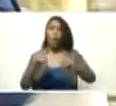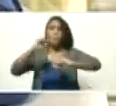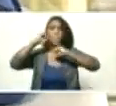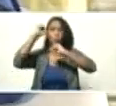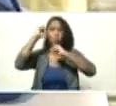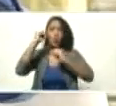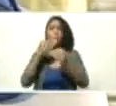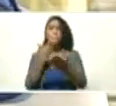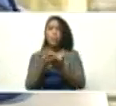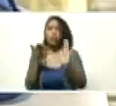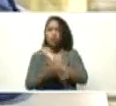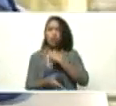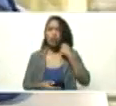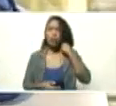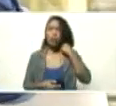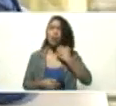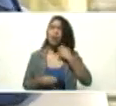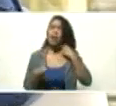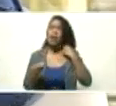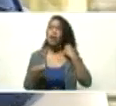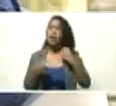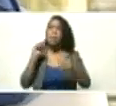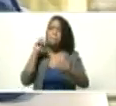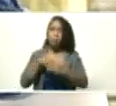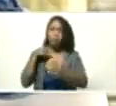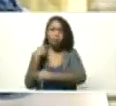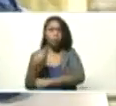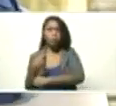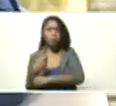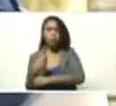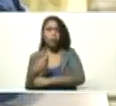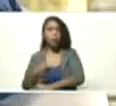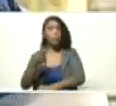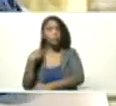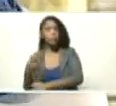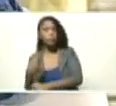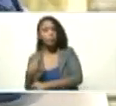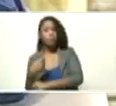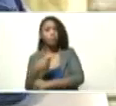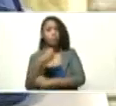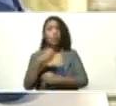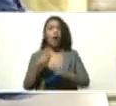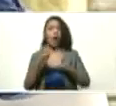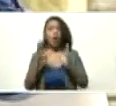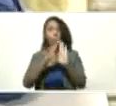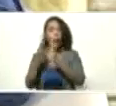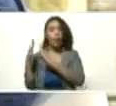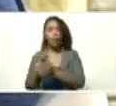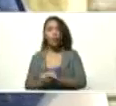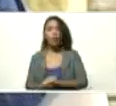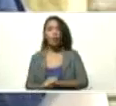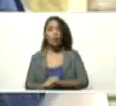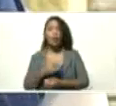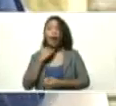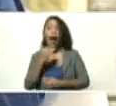manifestaciones. Y meterle recursitos, meterle platica. Y si no te